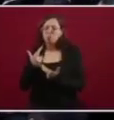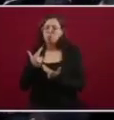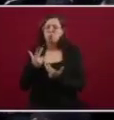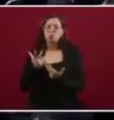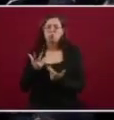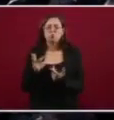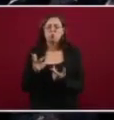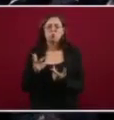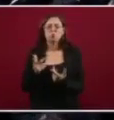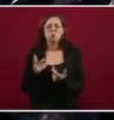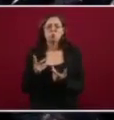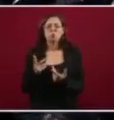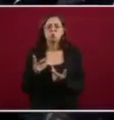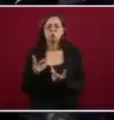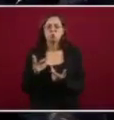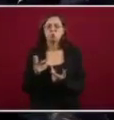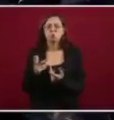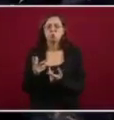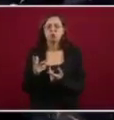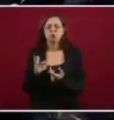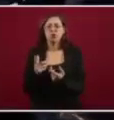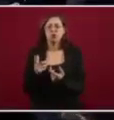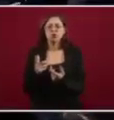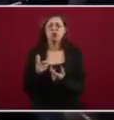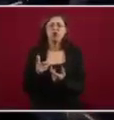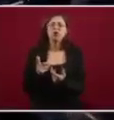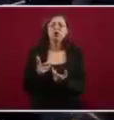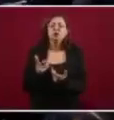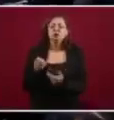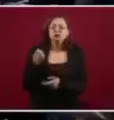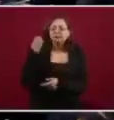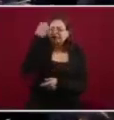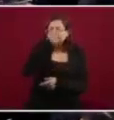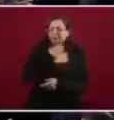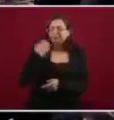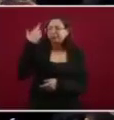Uno lo financió